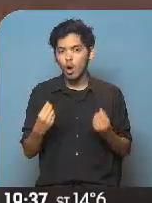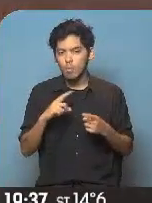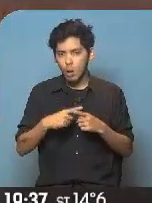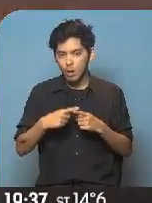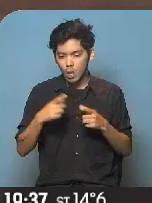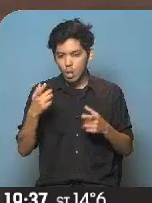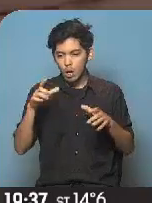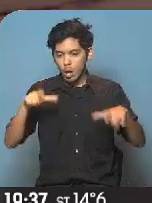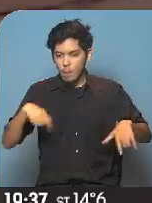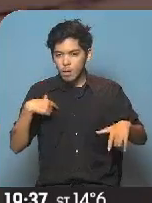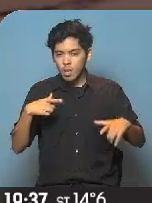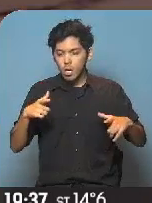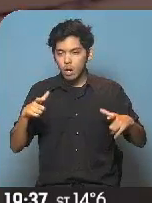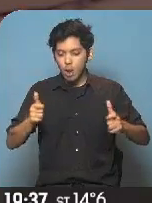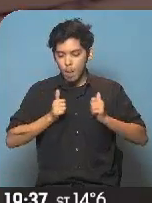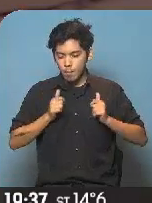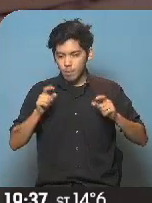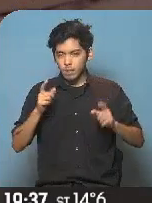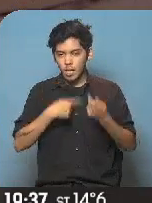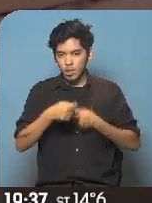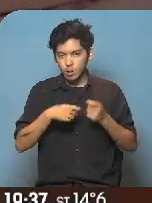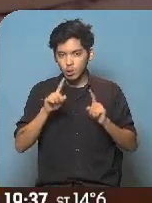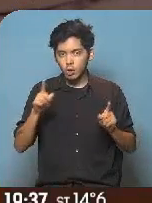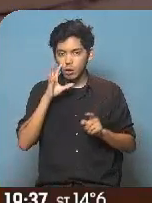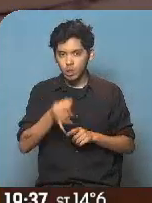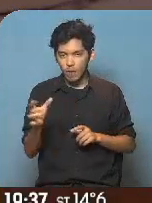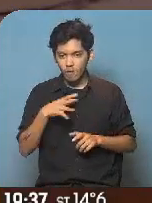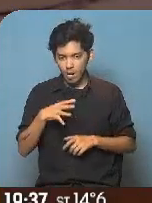con la mesa de negociaciones, no con la desacreditación. Muchas gracias, Natalia. A ustedes por la invitación. Natalia.